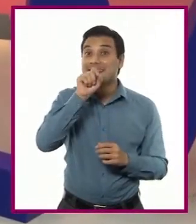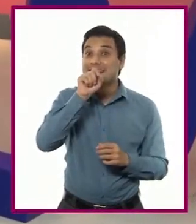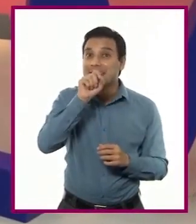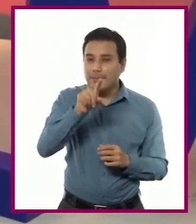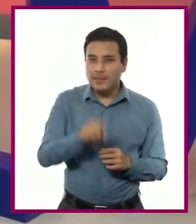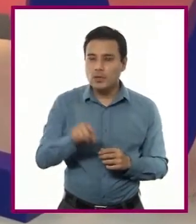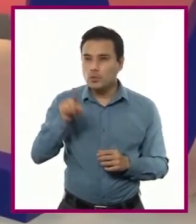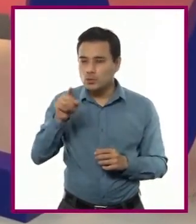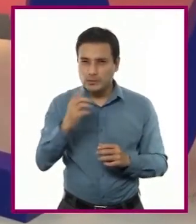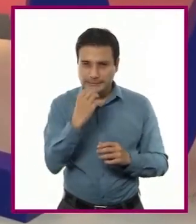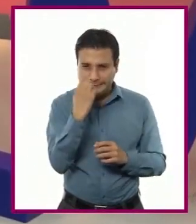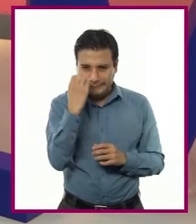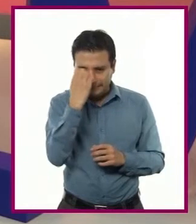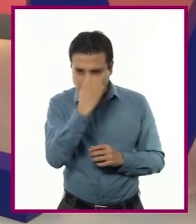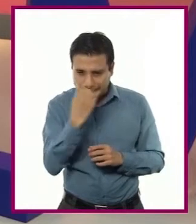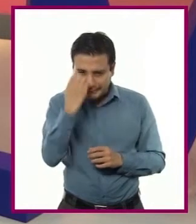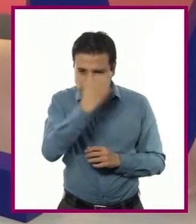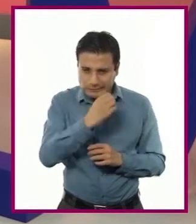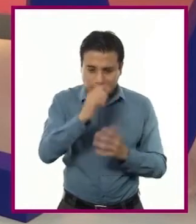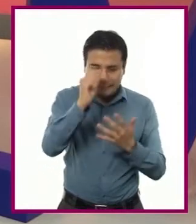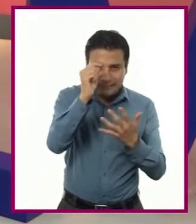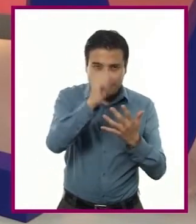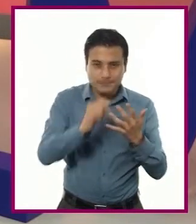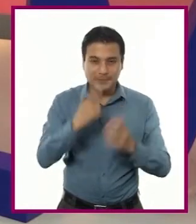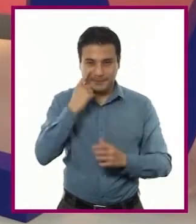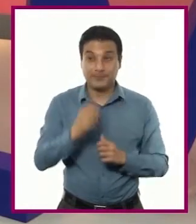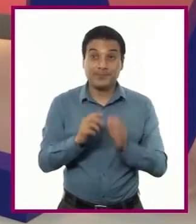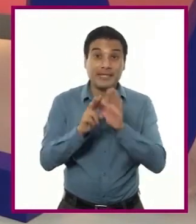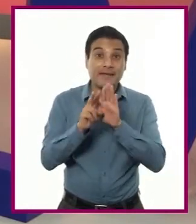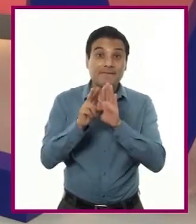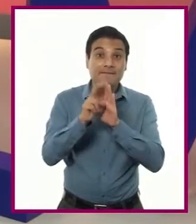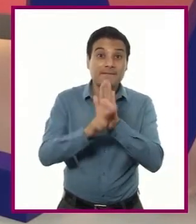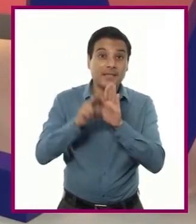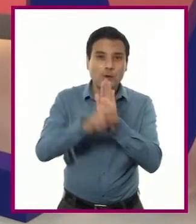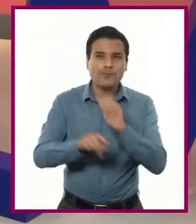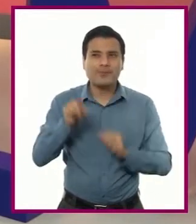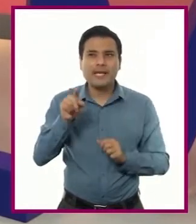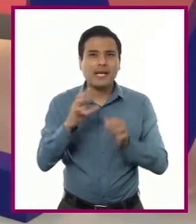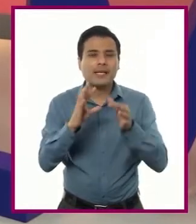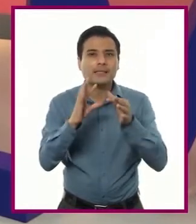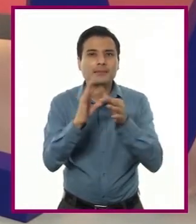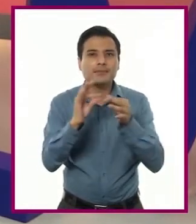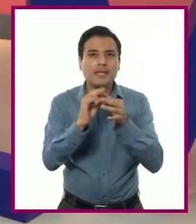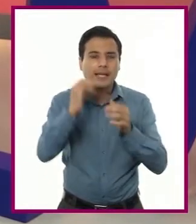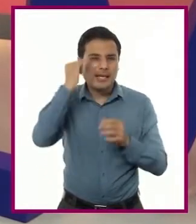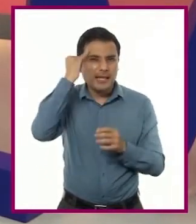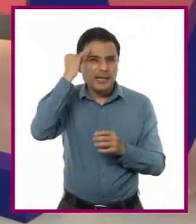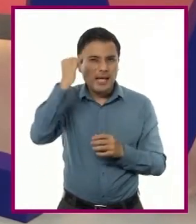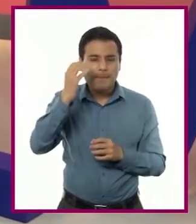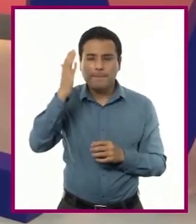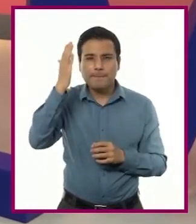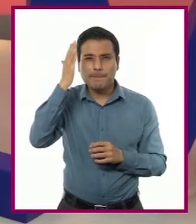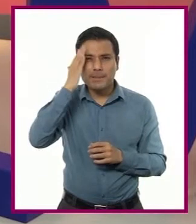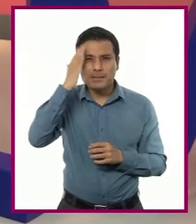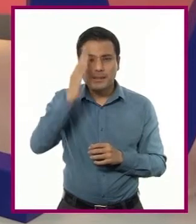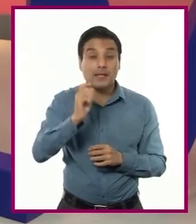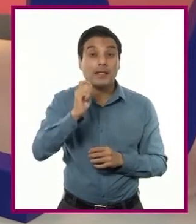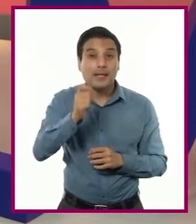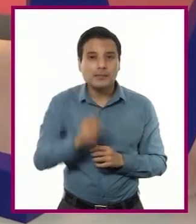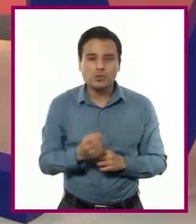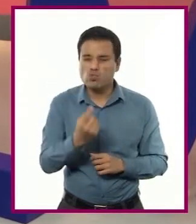debemos considerar. De acuerdo con el video, vimos que la idea principal se refiere a lo